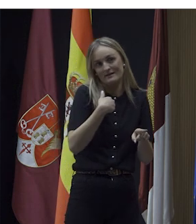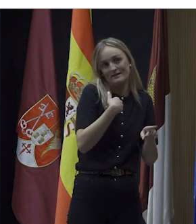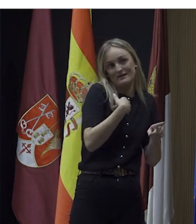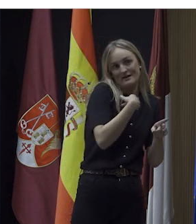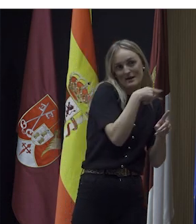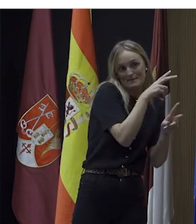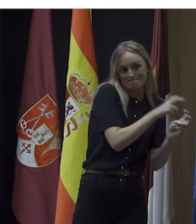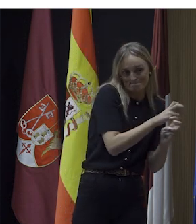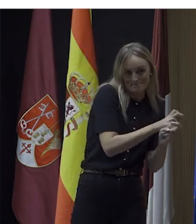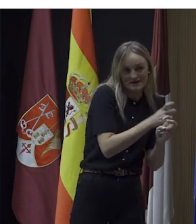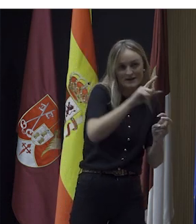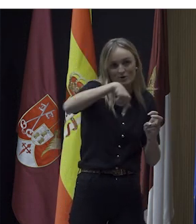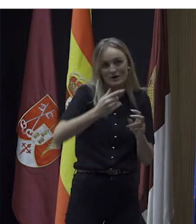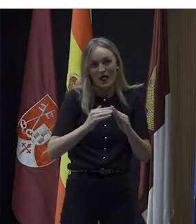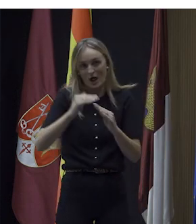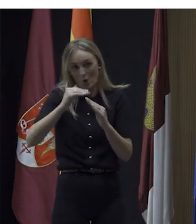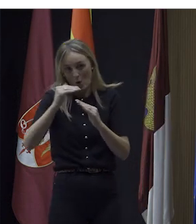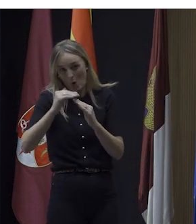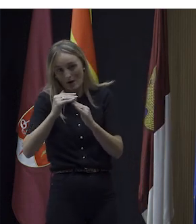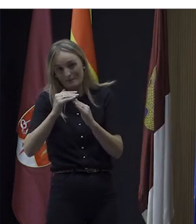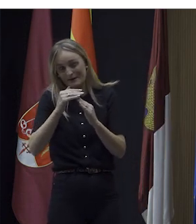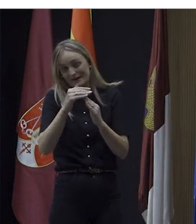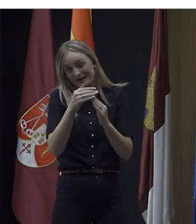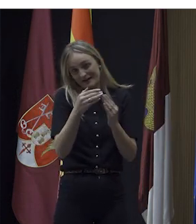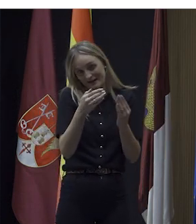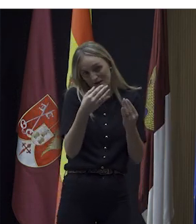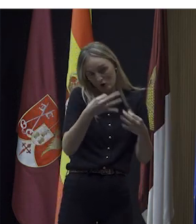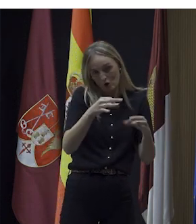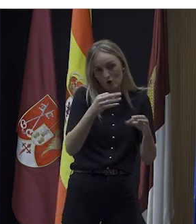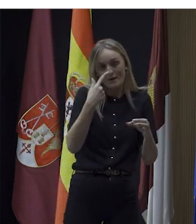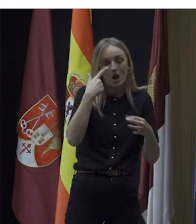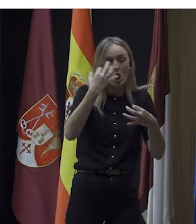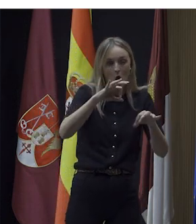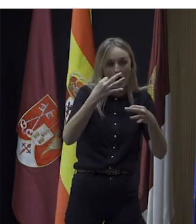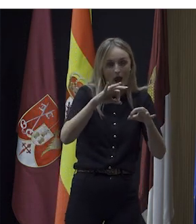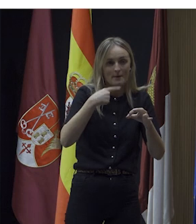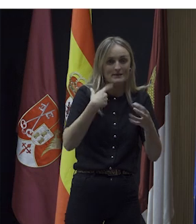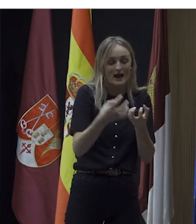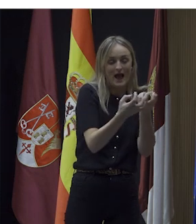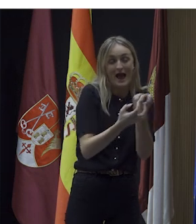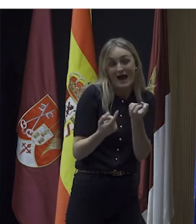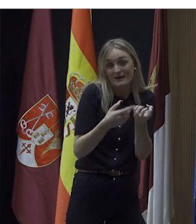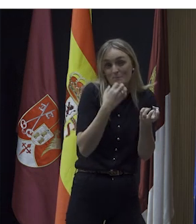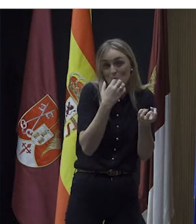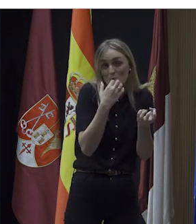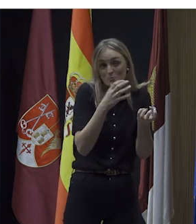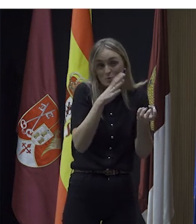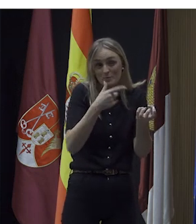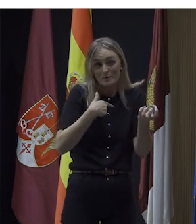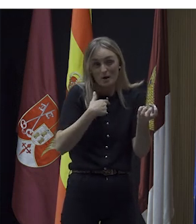y la cura y el remedio es la dosis. Entonces, lógicamente, tiene que ser cantidades, porque son alimentos muy calóricos, con